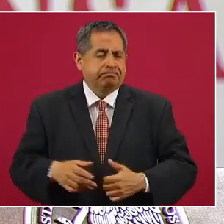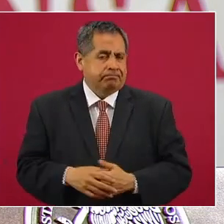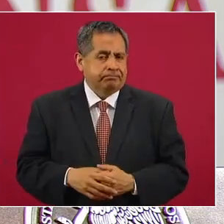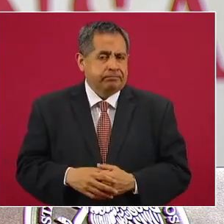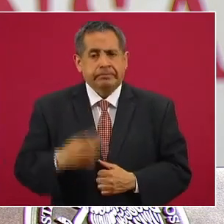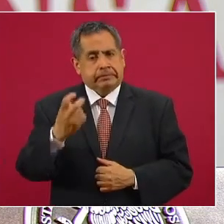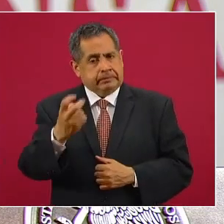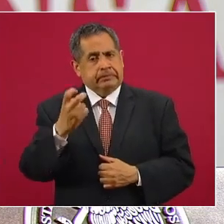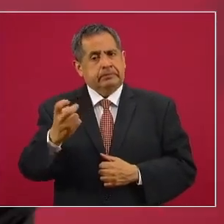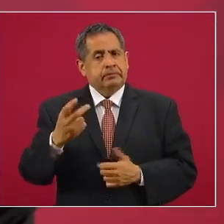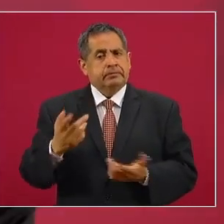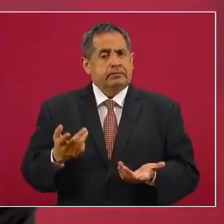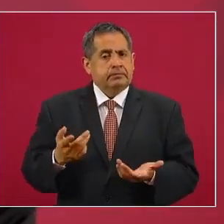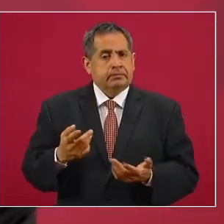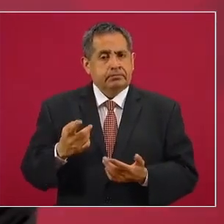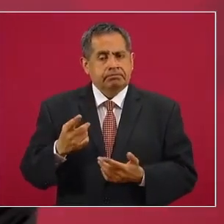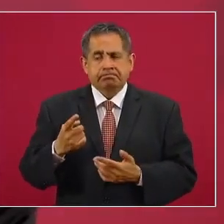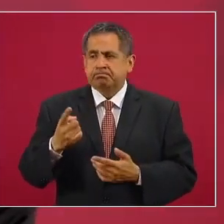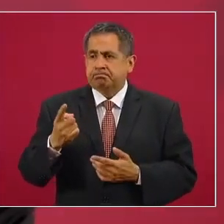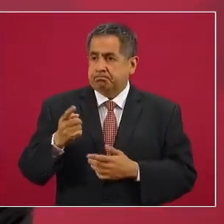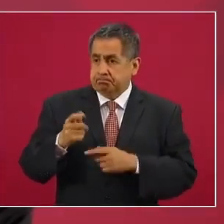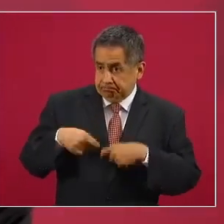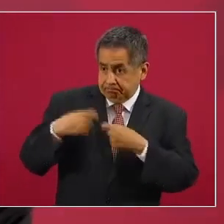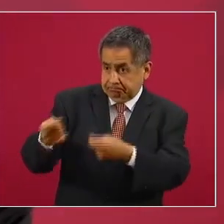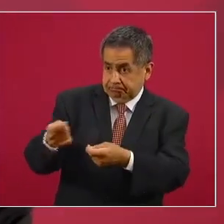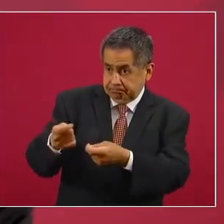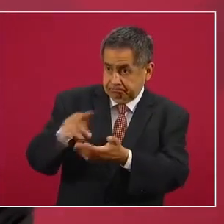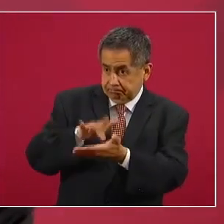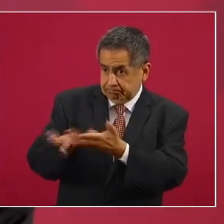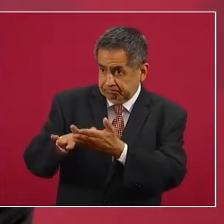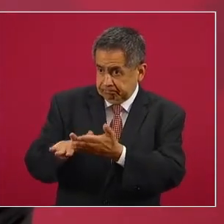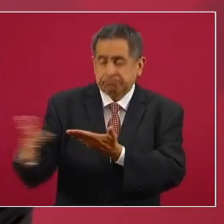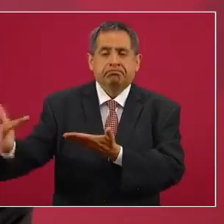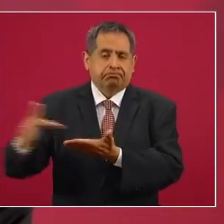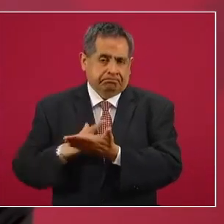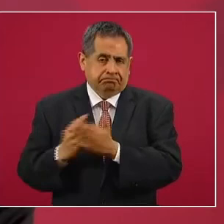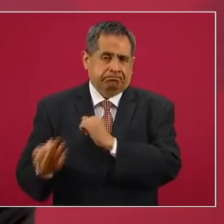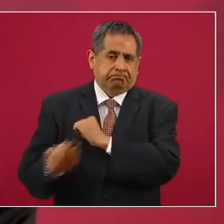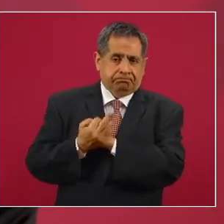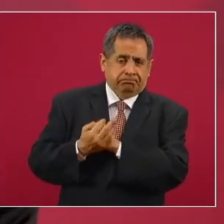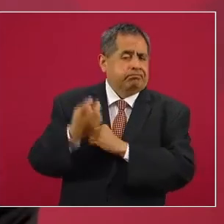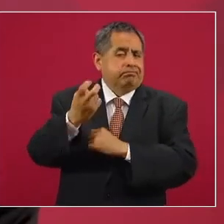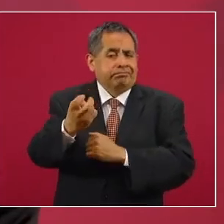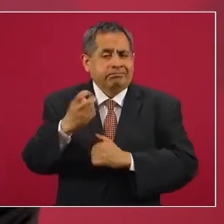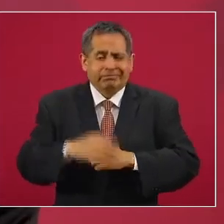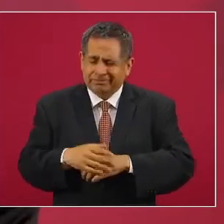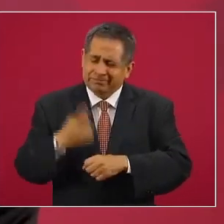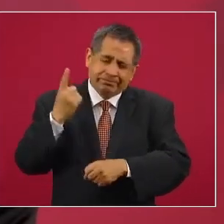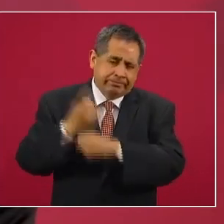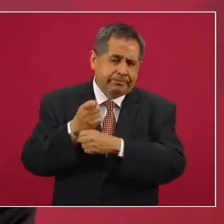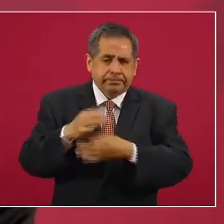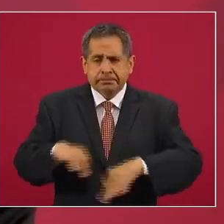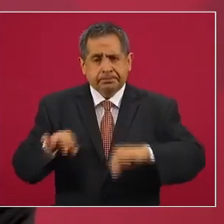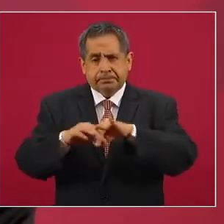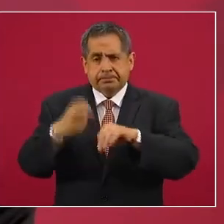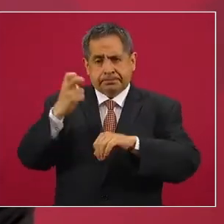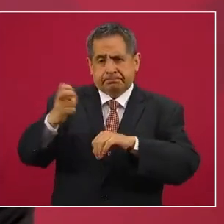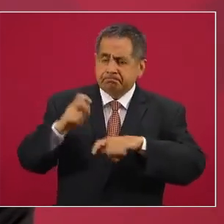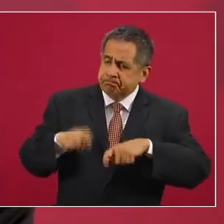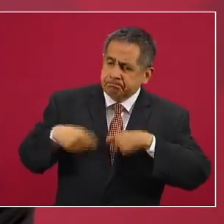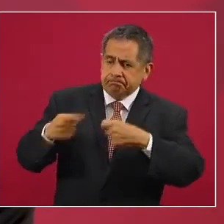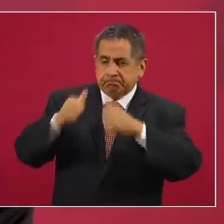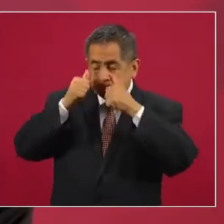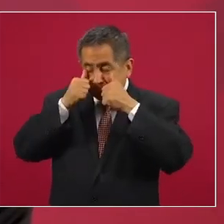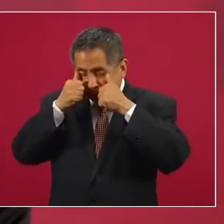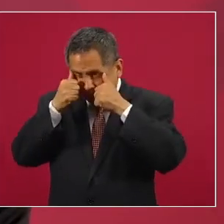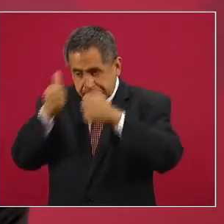Así se tiene el respaldo del pueblo. Eso es el cimiento, esa es la base para